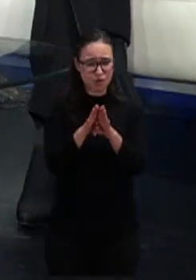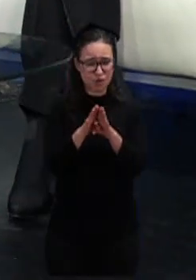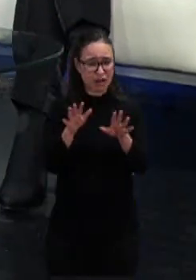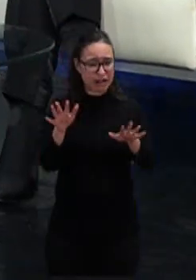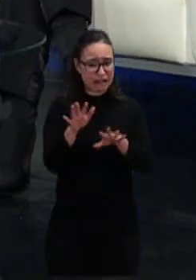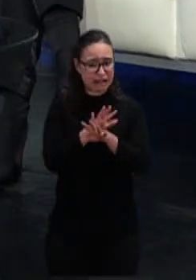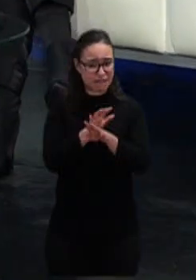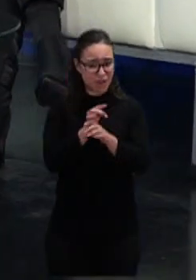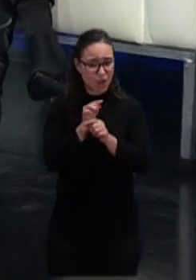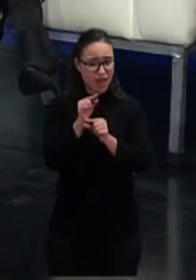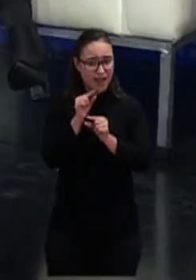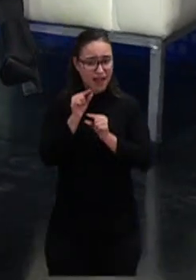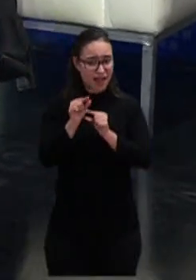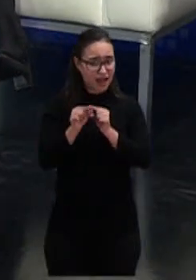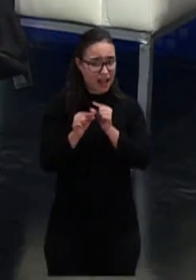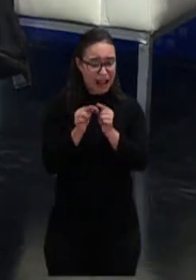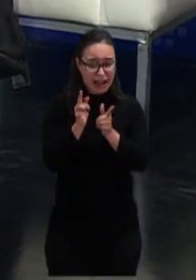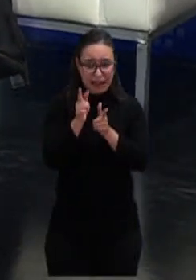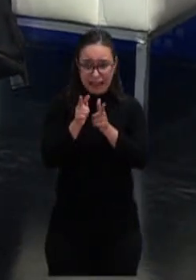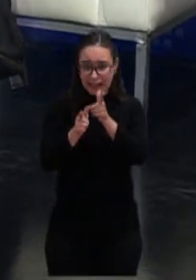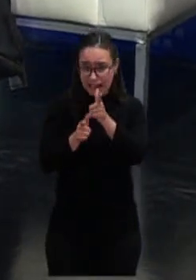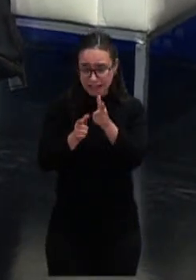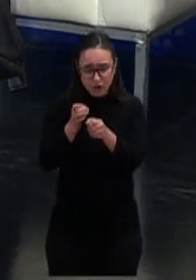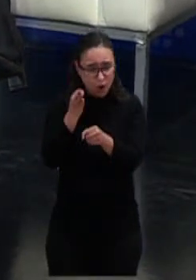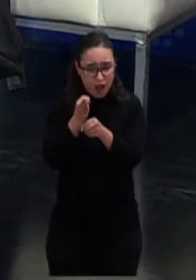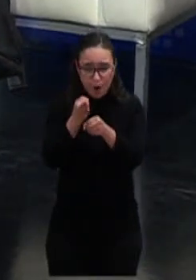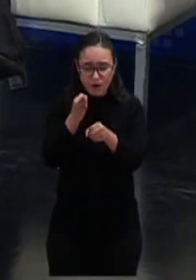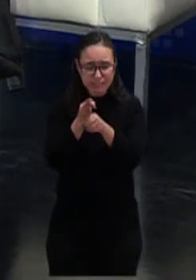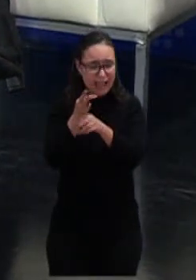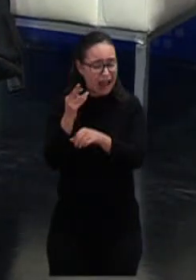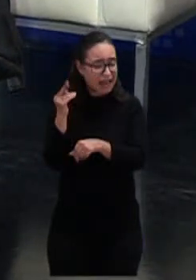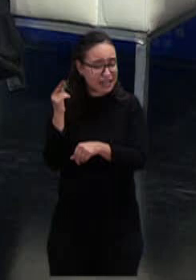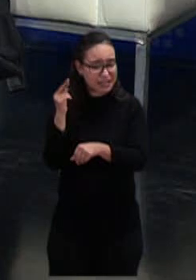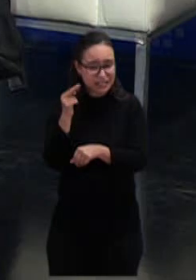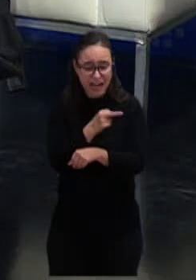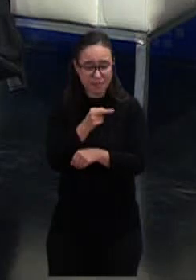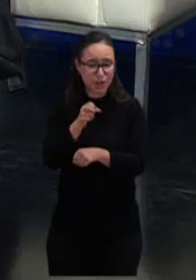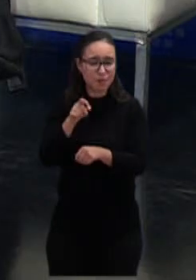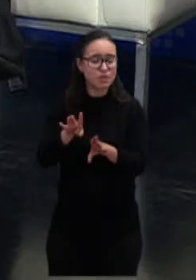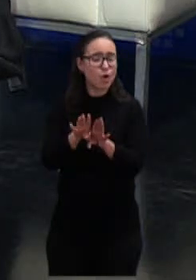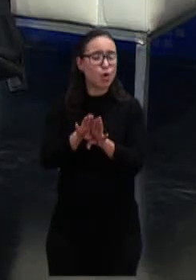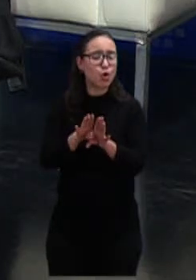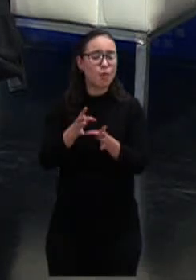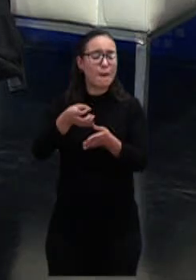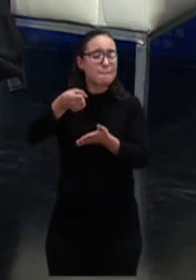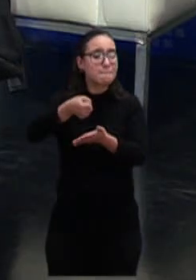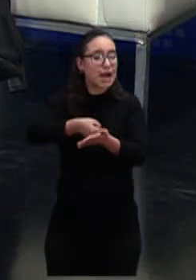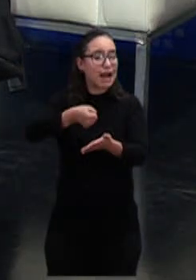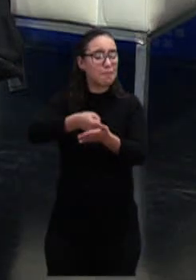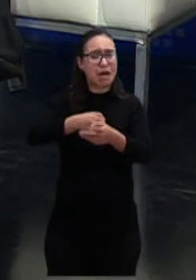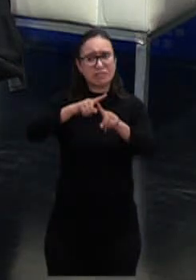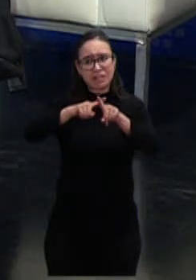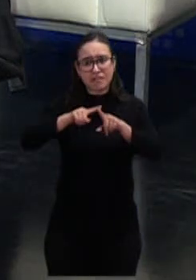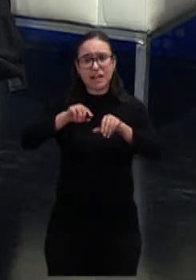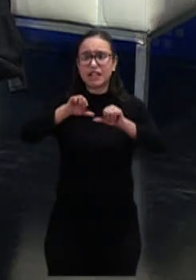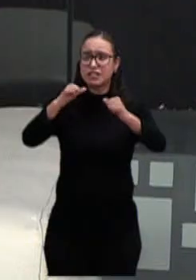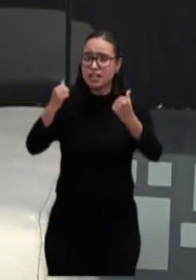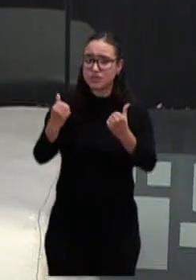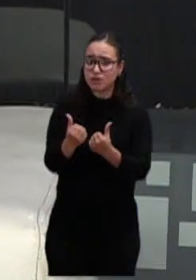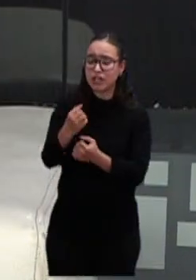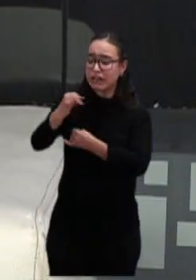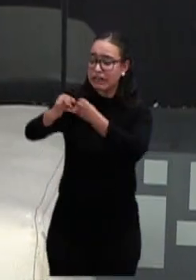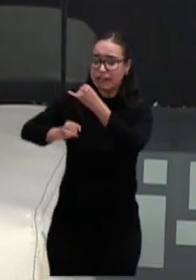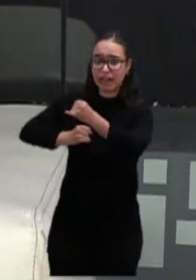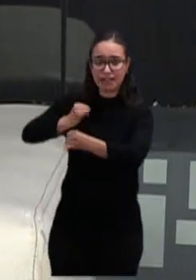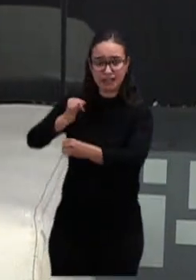ahorita ha sido un poco más rápido por éstas por esta presión que hay también de organizaciones internacionales que